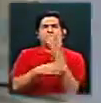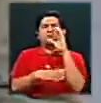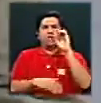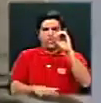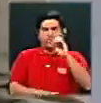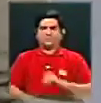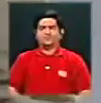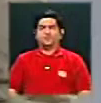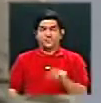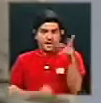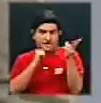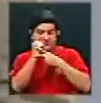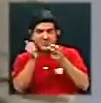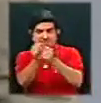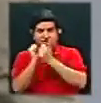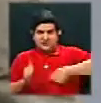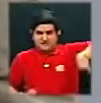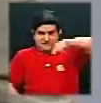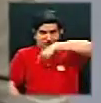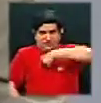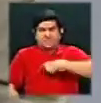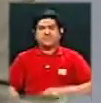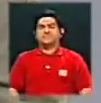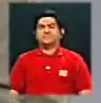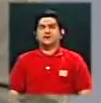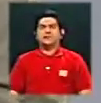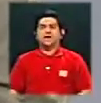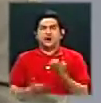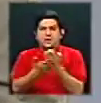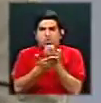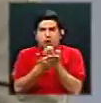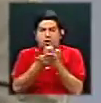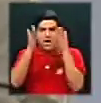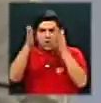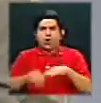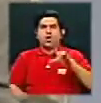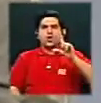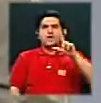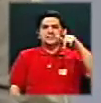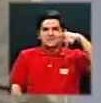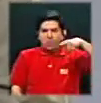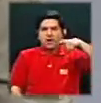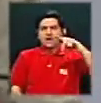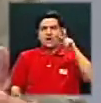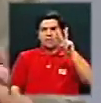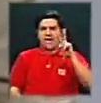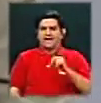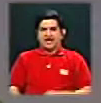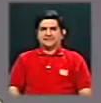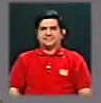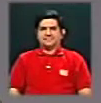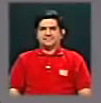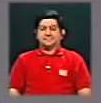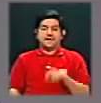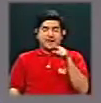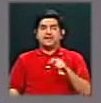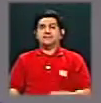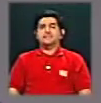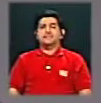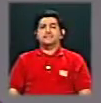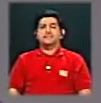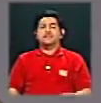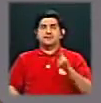ocasión nos acompaña el economista Luis Paulino Vargas de la